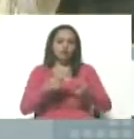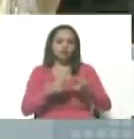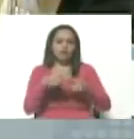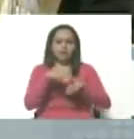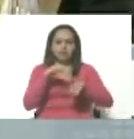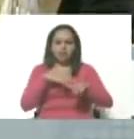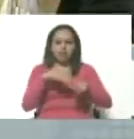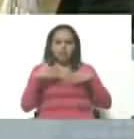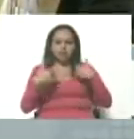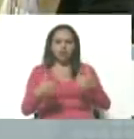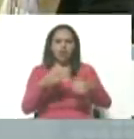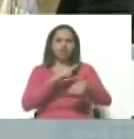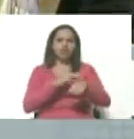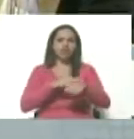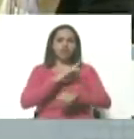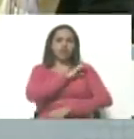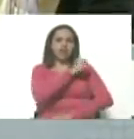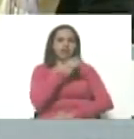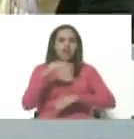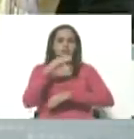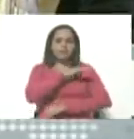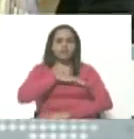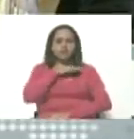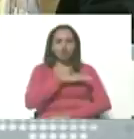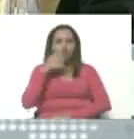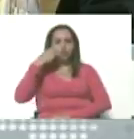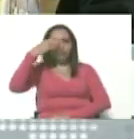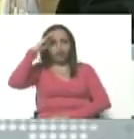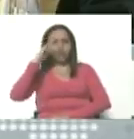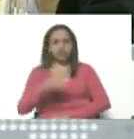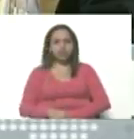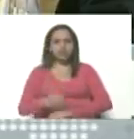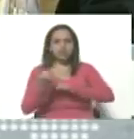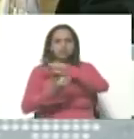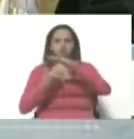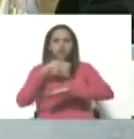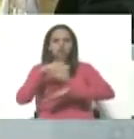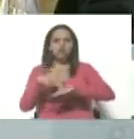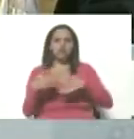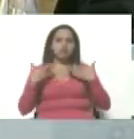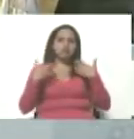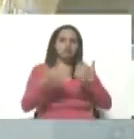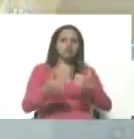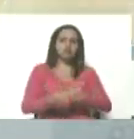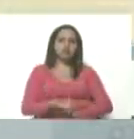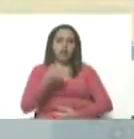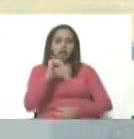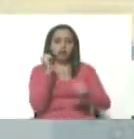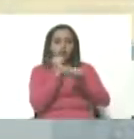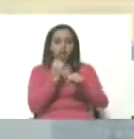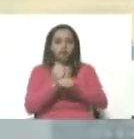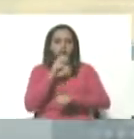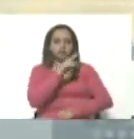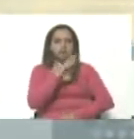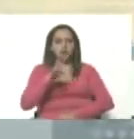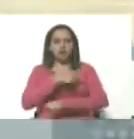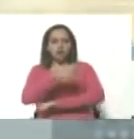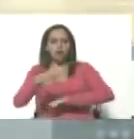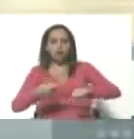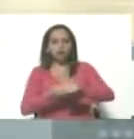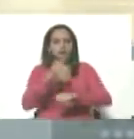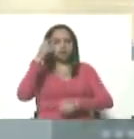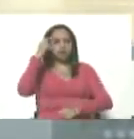jefe de la misión cubana, al Instituto Nacional de Higiene, que no duermen. Ahí están trabajando 24 horas del